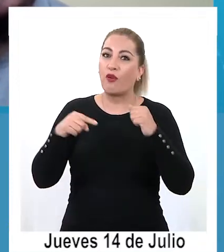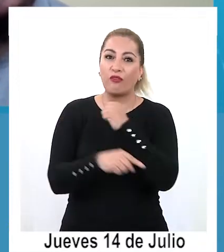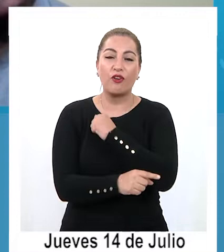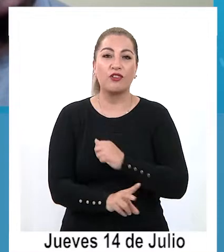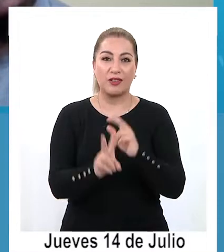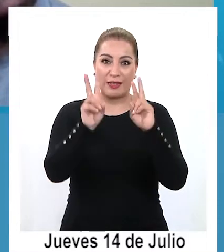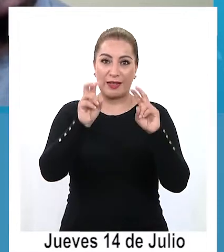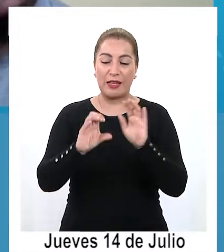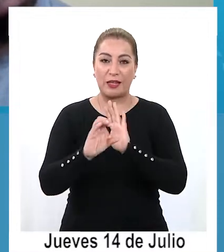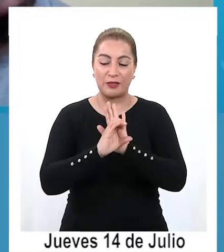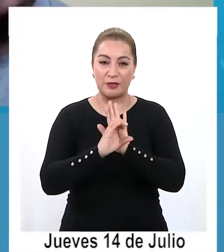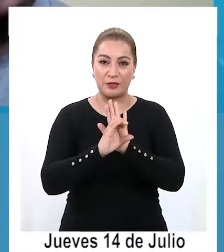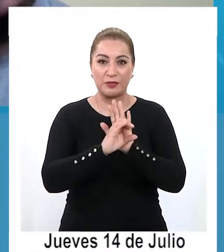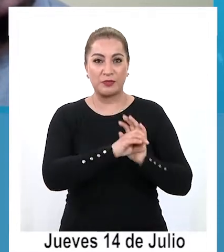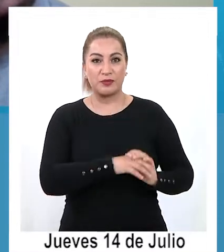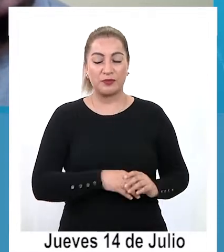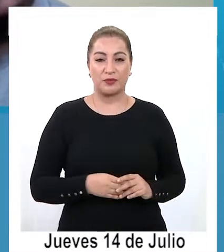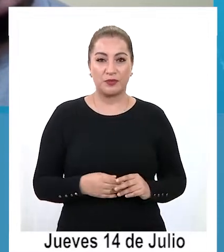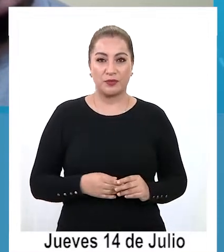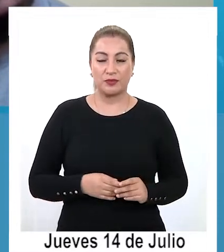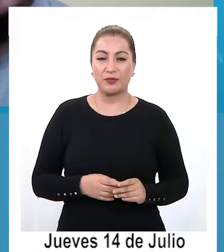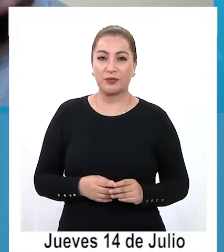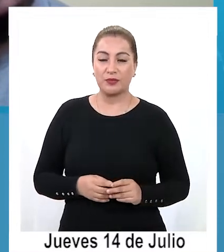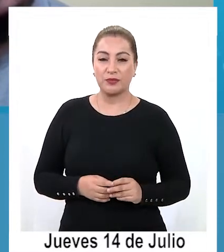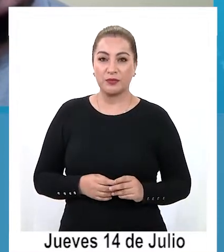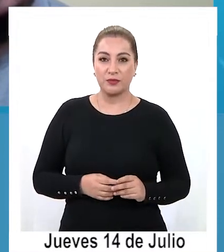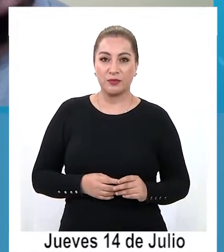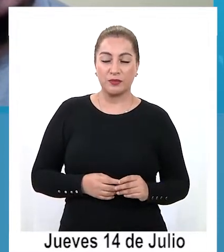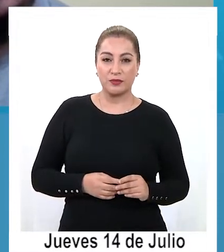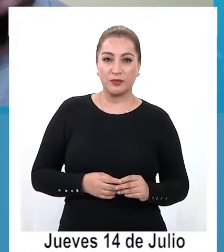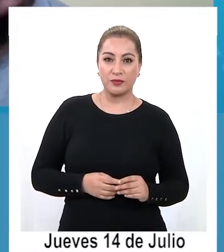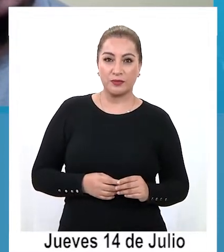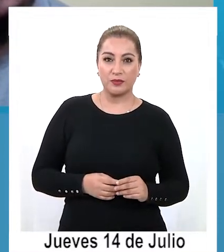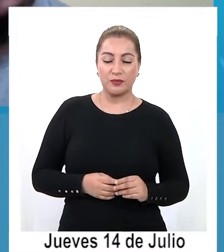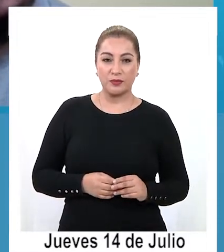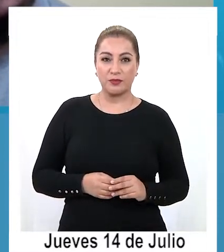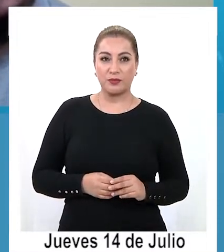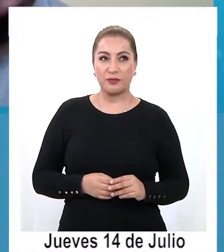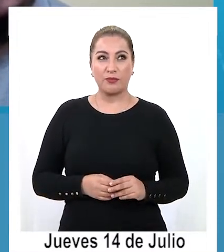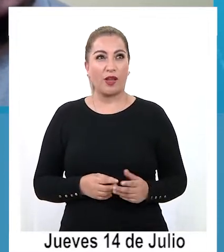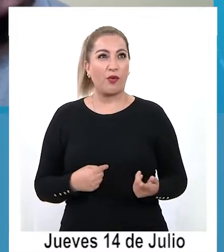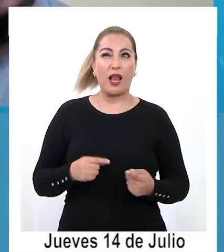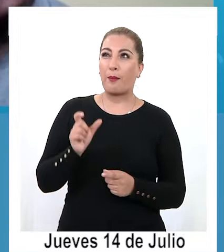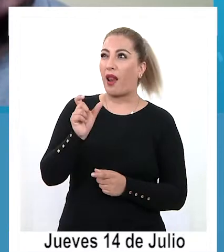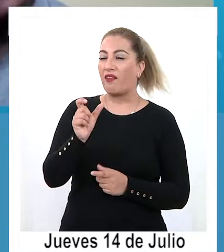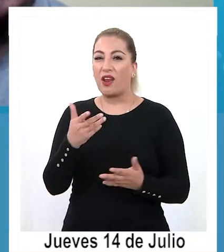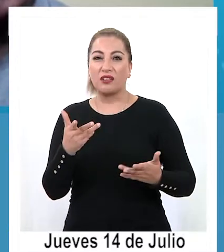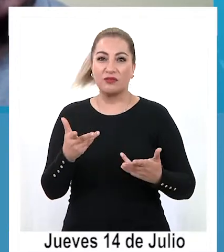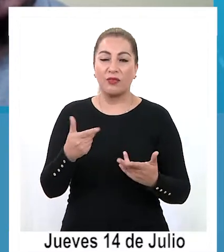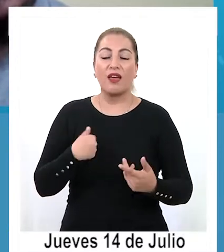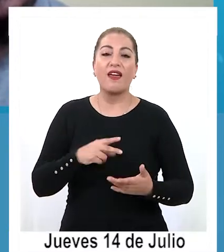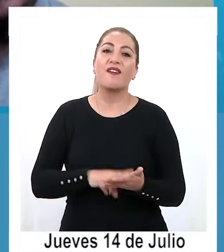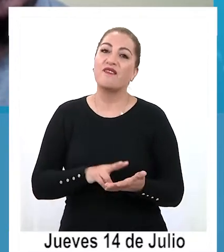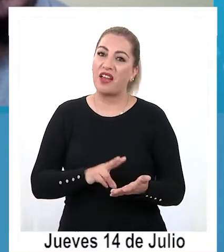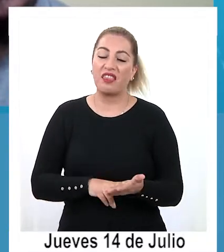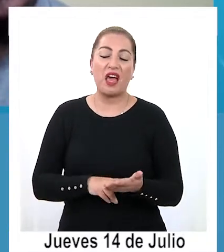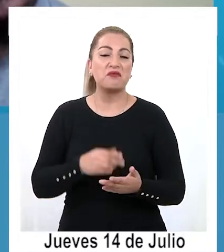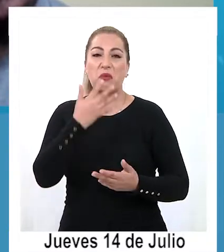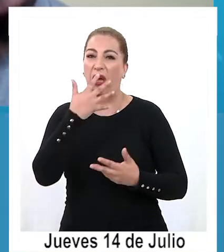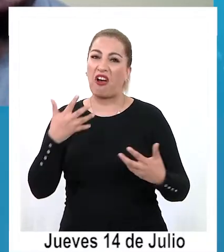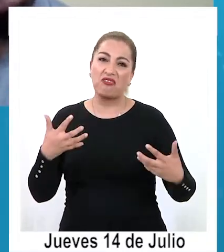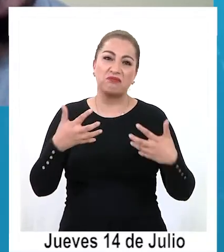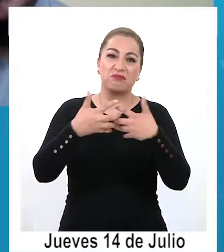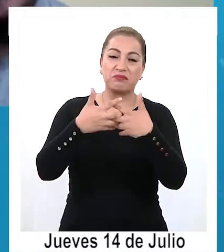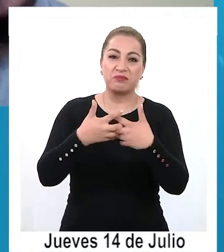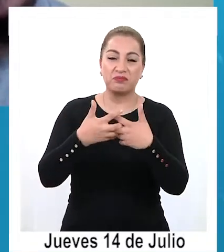la extensión. Y, a ver, ¿cuál sería la palabra? Bueno, efectivamente, la armonización